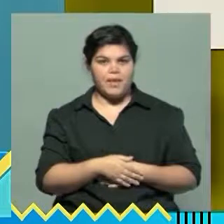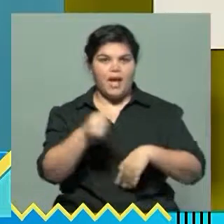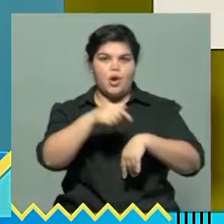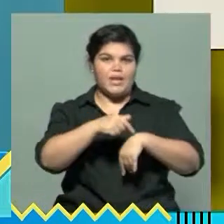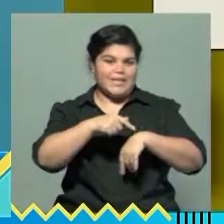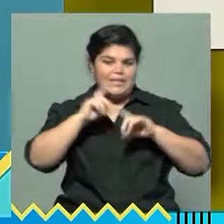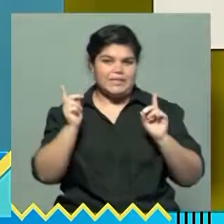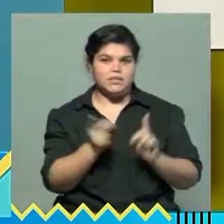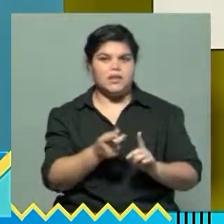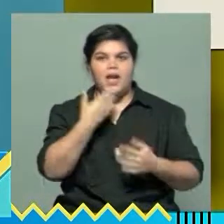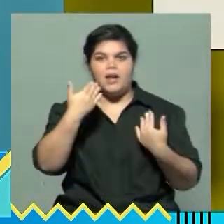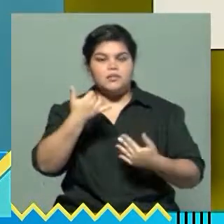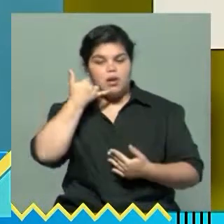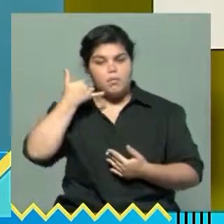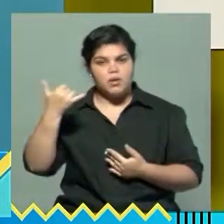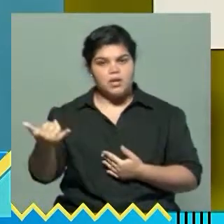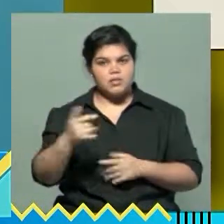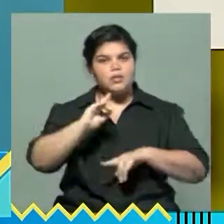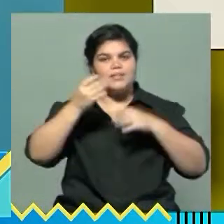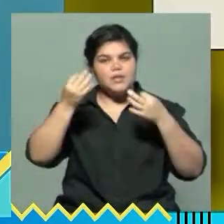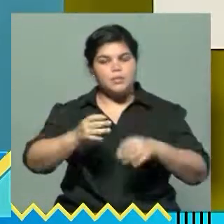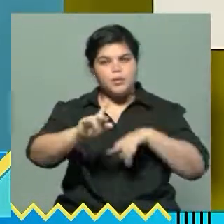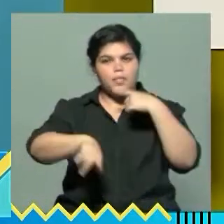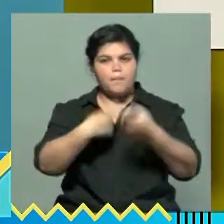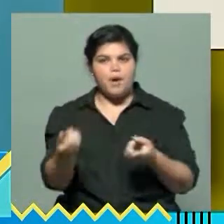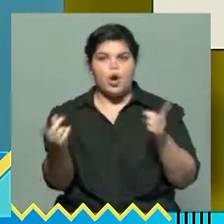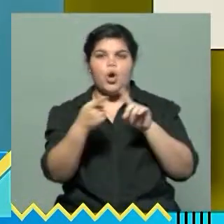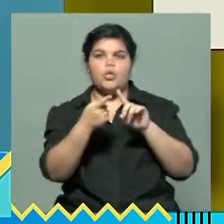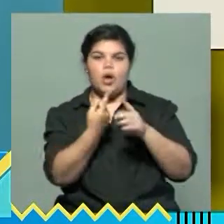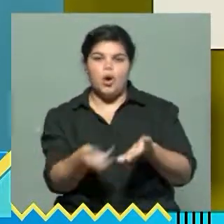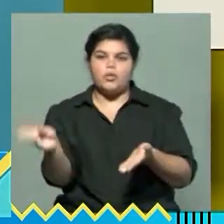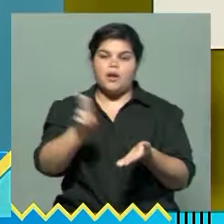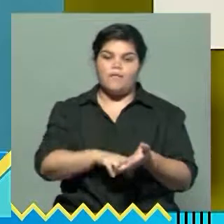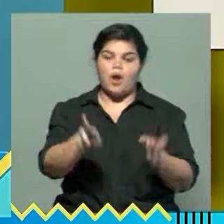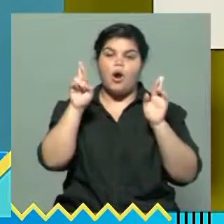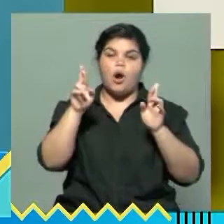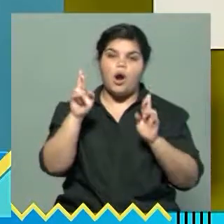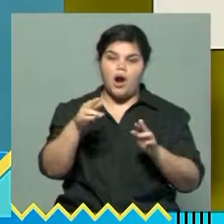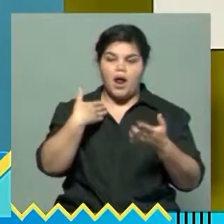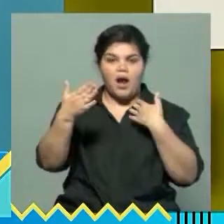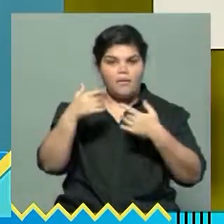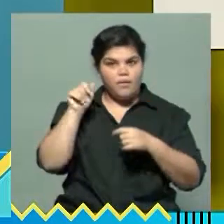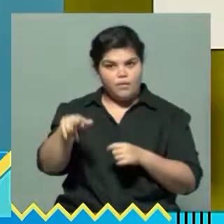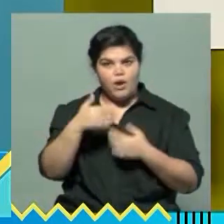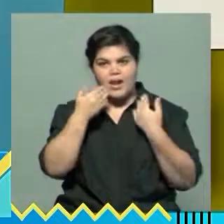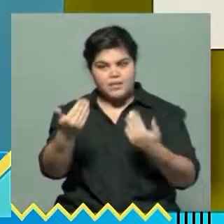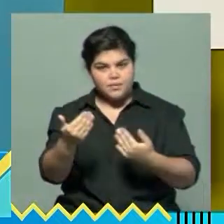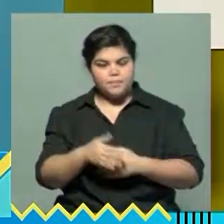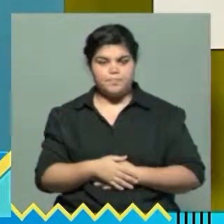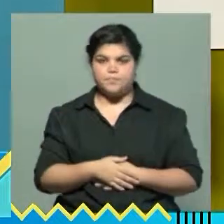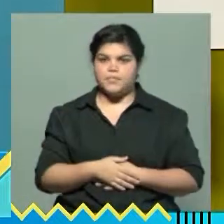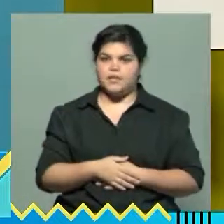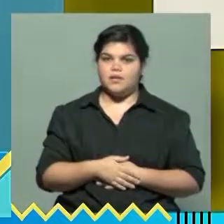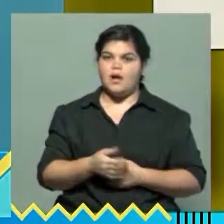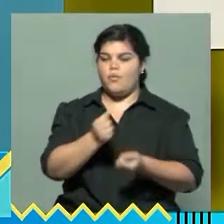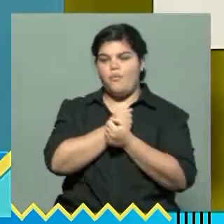te agradecemos muchísimo la comunicación y bueno, seguramente en algún momento volveremos a plantear el debate y ojalá podamos hablar también con vos. Muchísimas gracias. Al contrario, va a ser